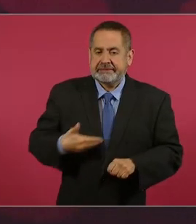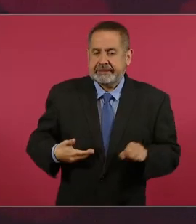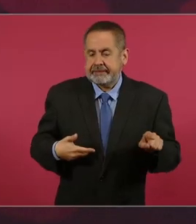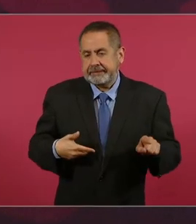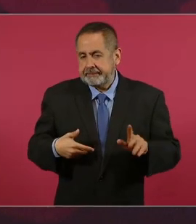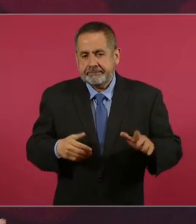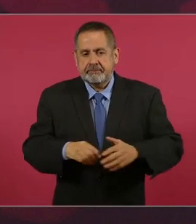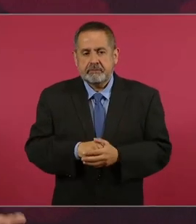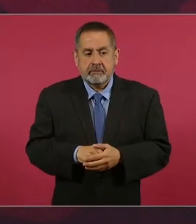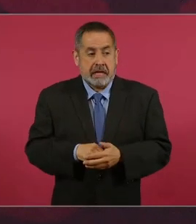no era libre,